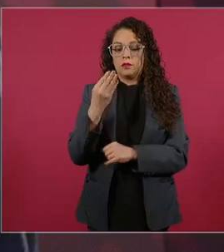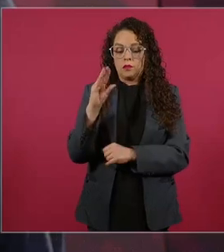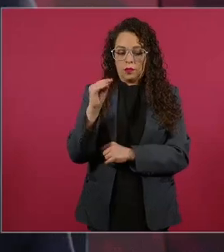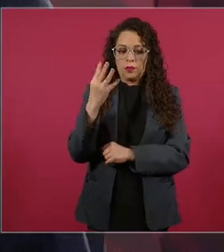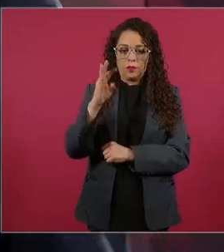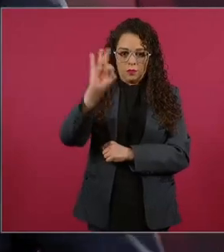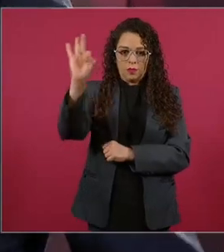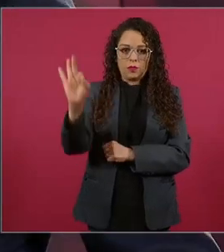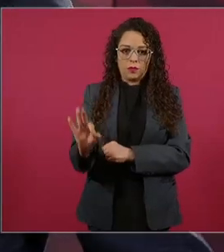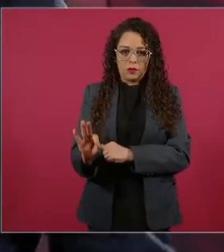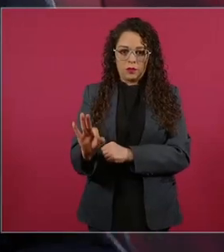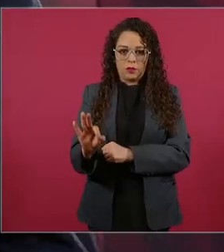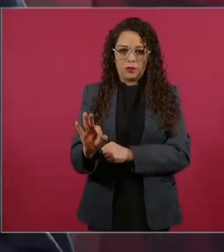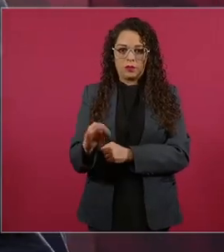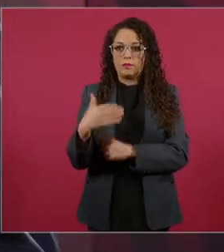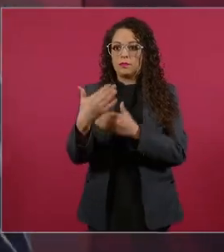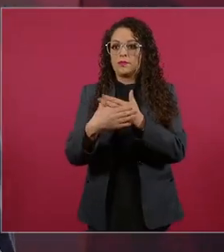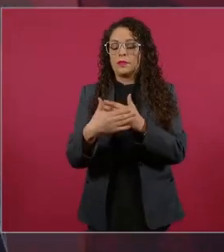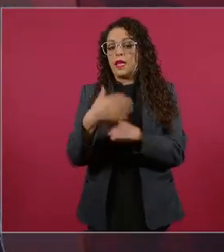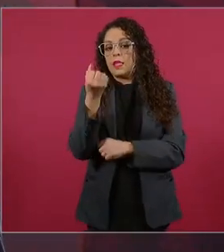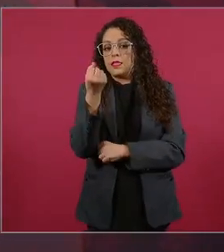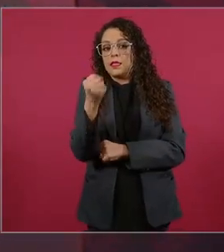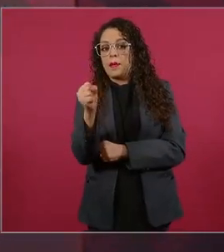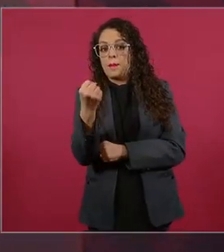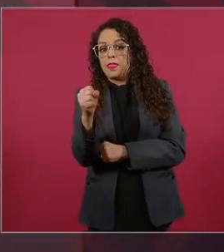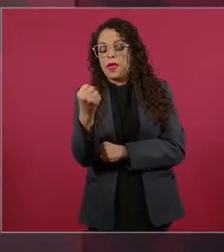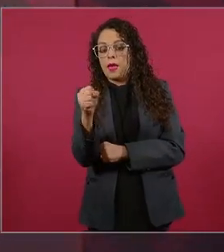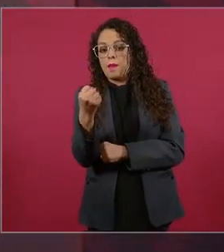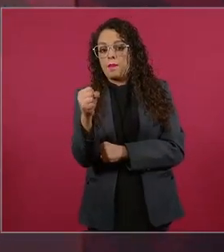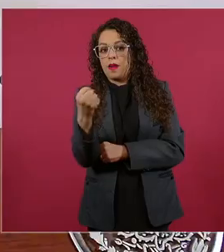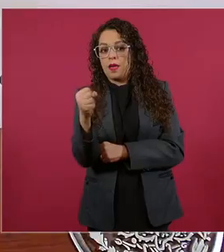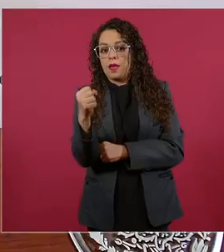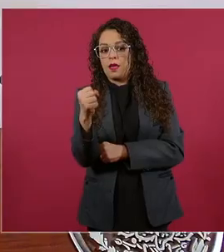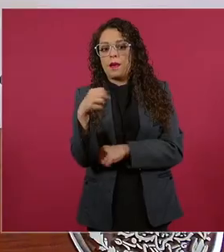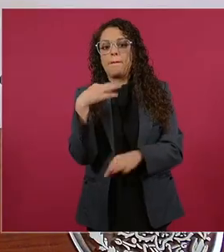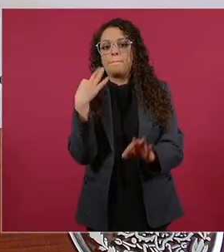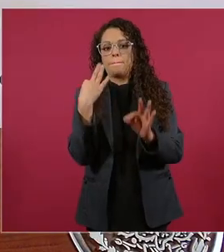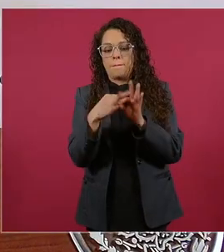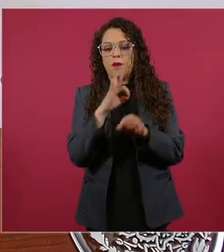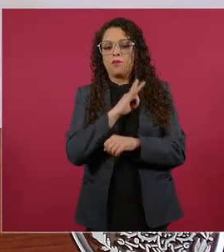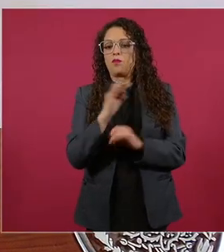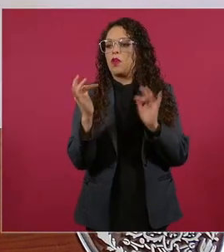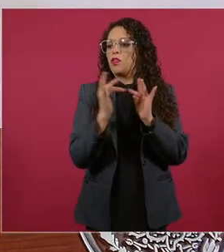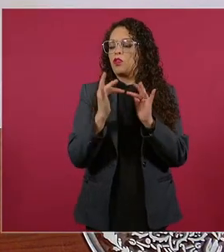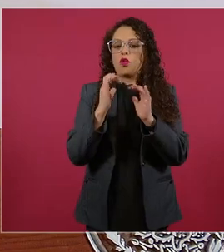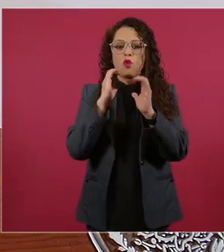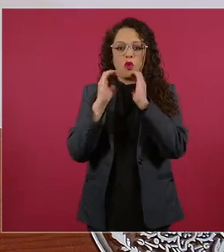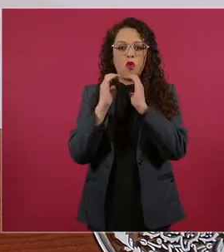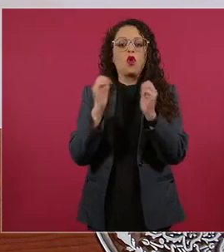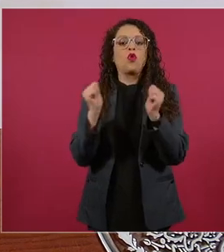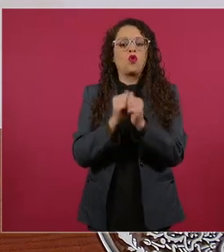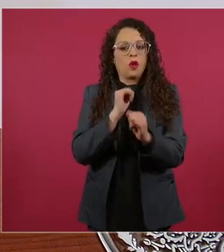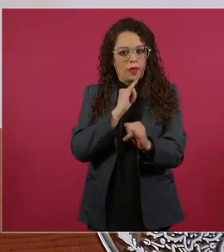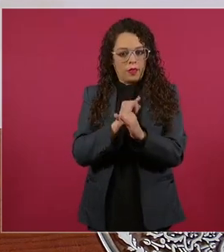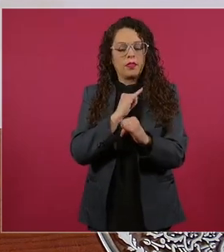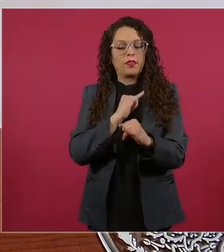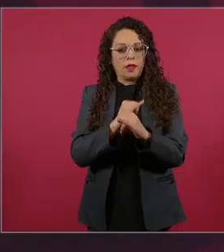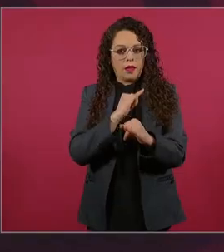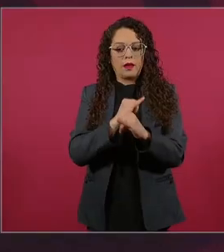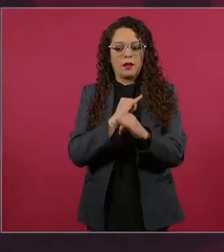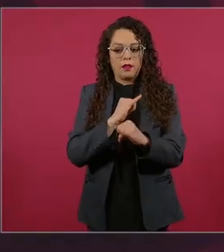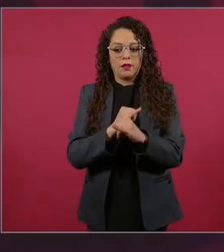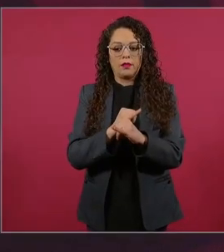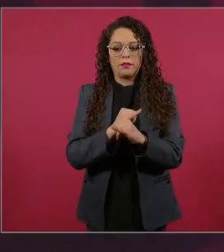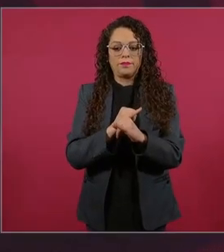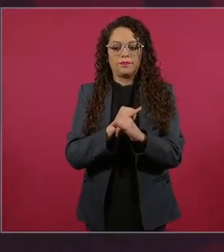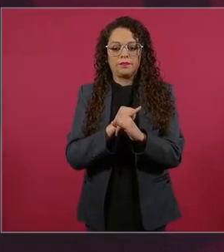septiembre posibilidad de comunicarse con internet. no solo con el internet